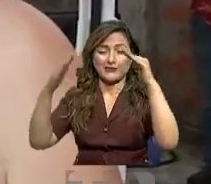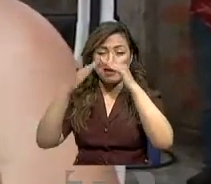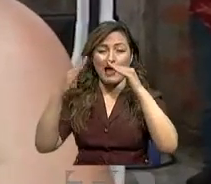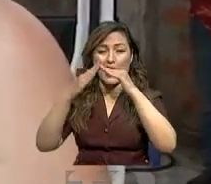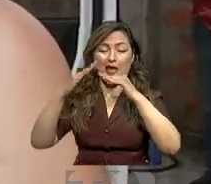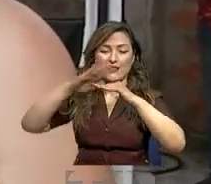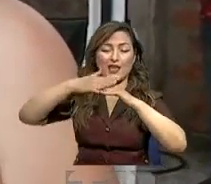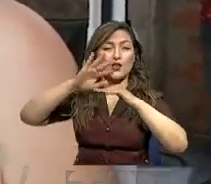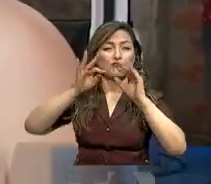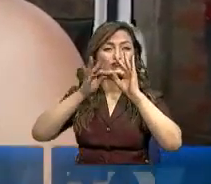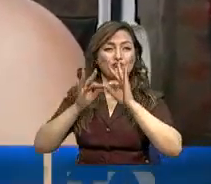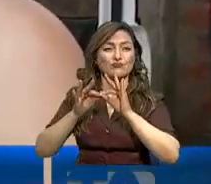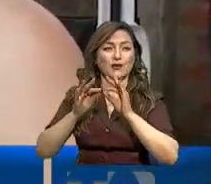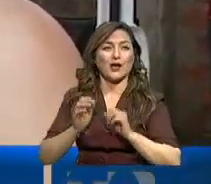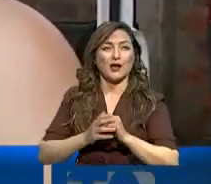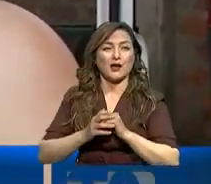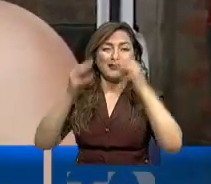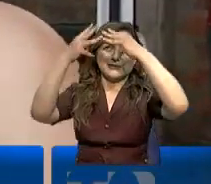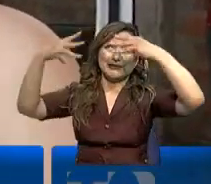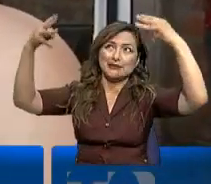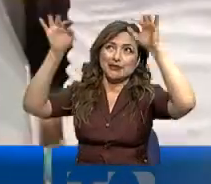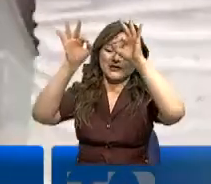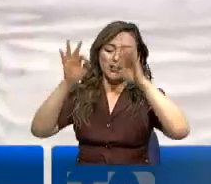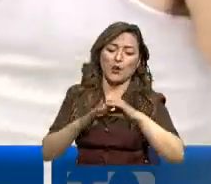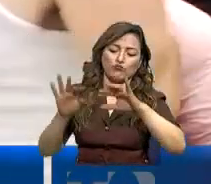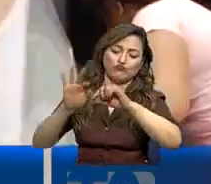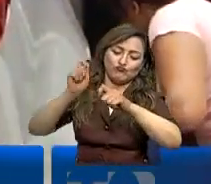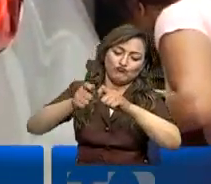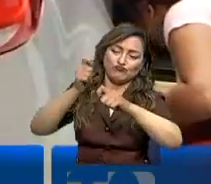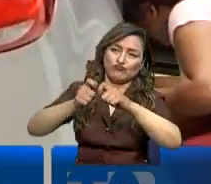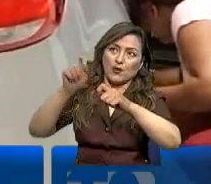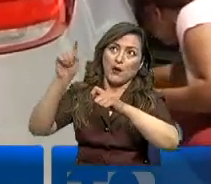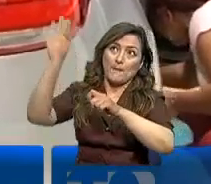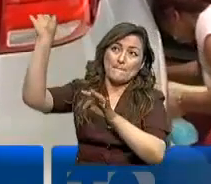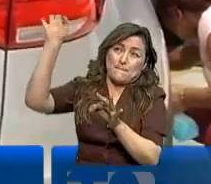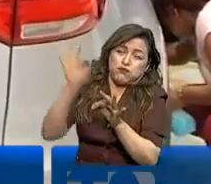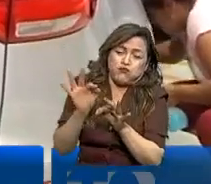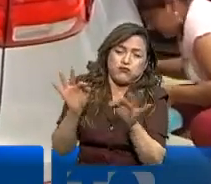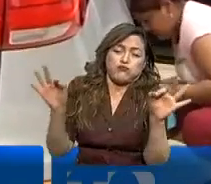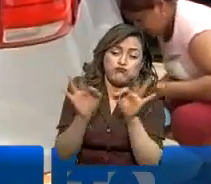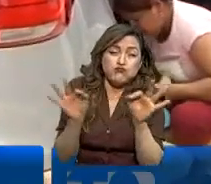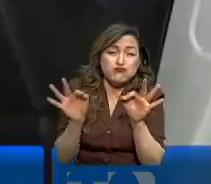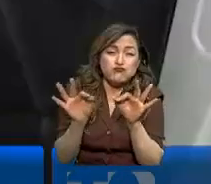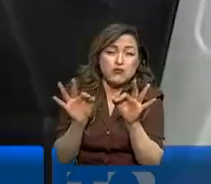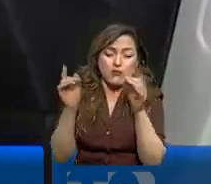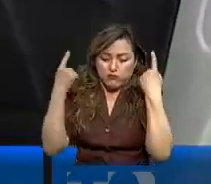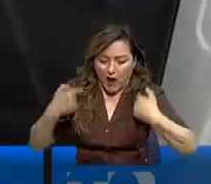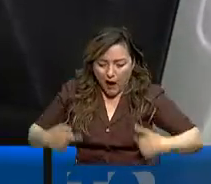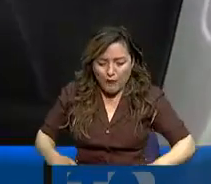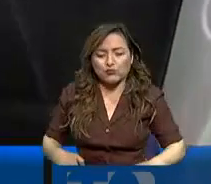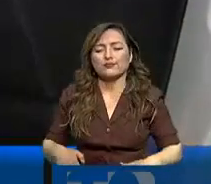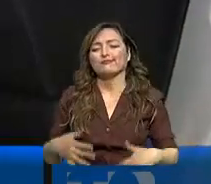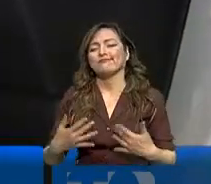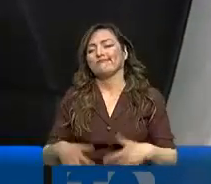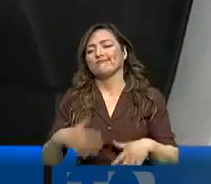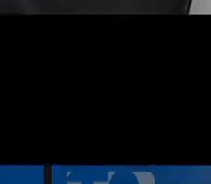eléctrica, 13.800 voltios me cogió del alto voltaje. Debido a la falta de trabajo por la pandemia del COVID-19, se vio obligado